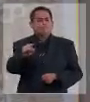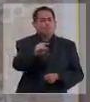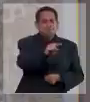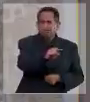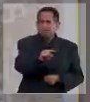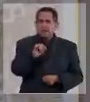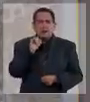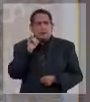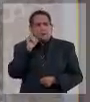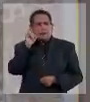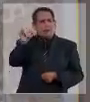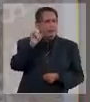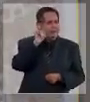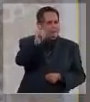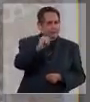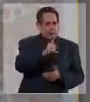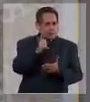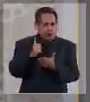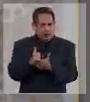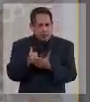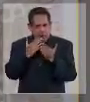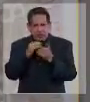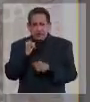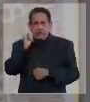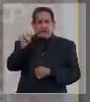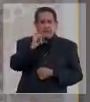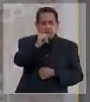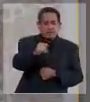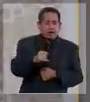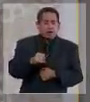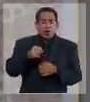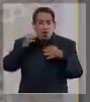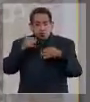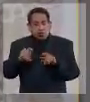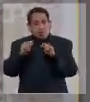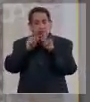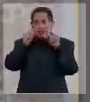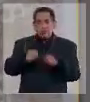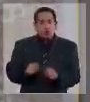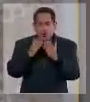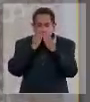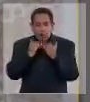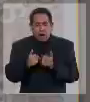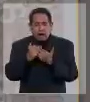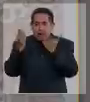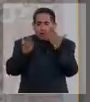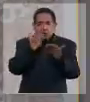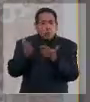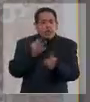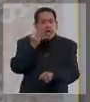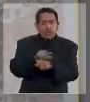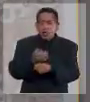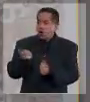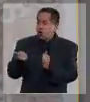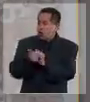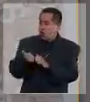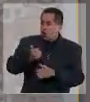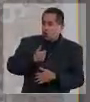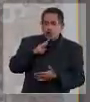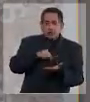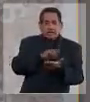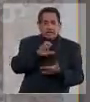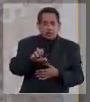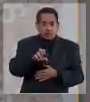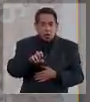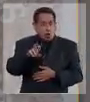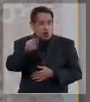zonas metropolitanas son atendidos por pasantes de medicina que les dan 2.500 pesos mensuales. En Nuevo León le damos 10.000.